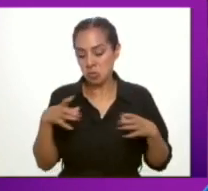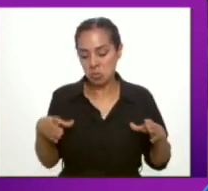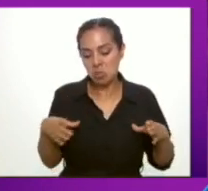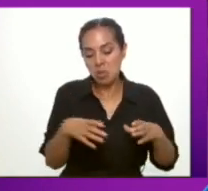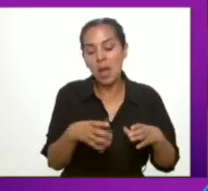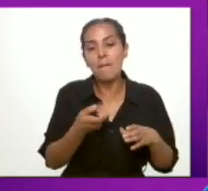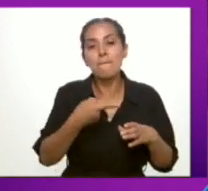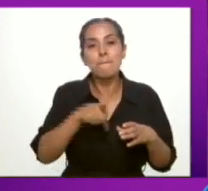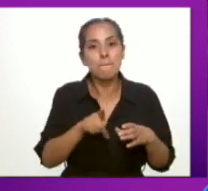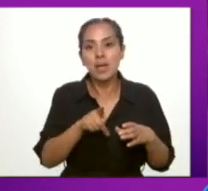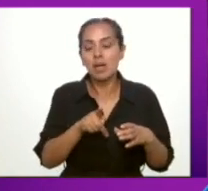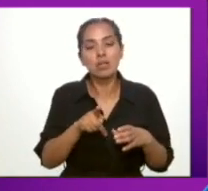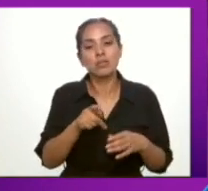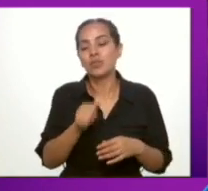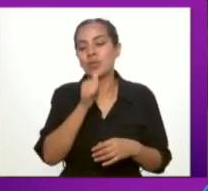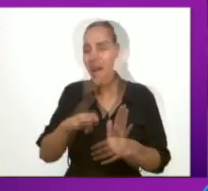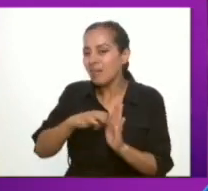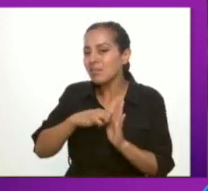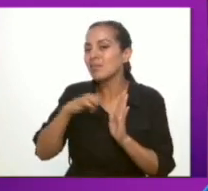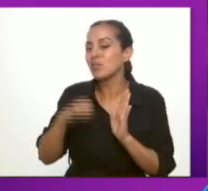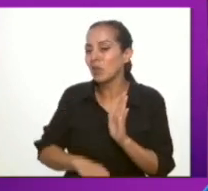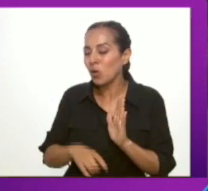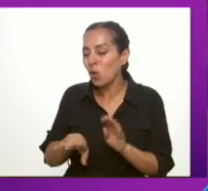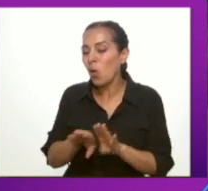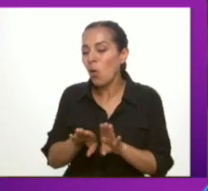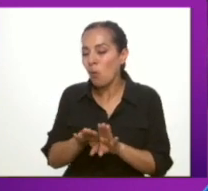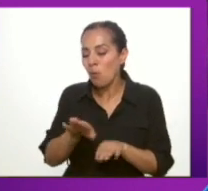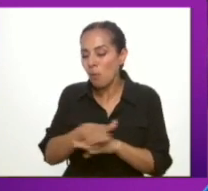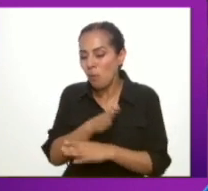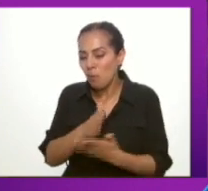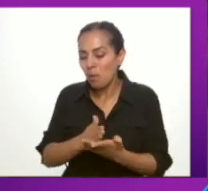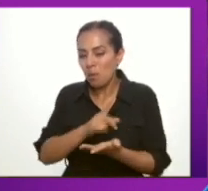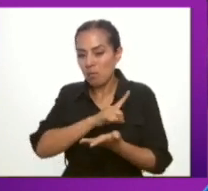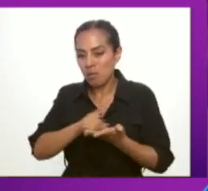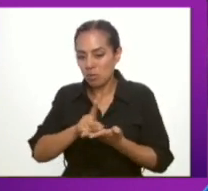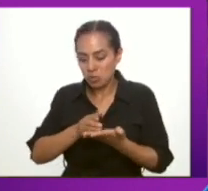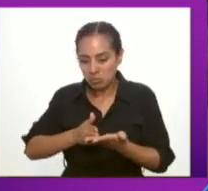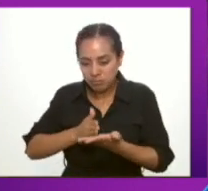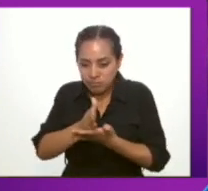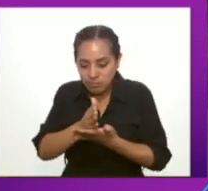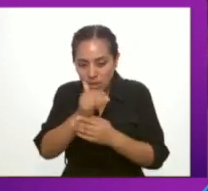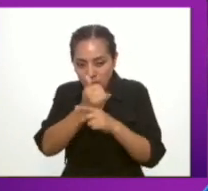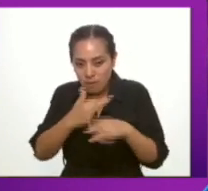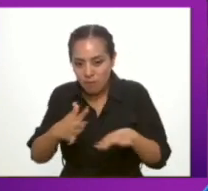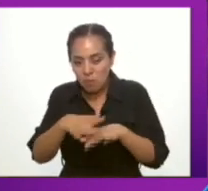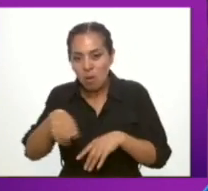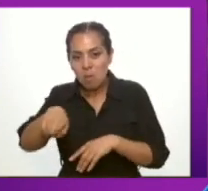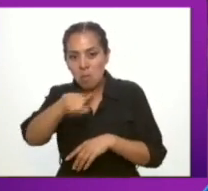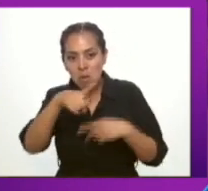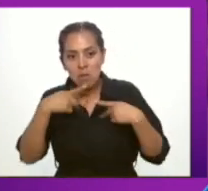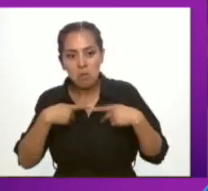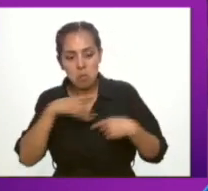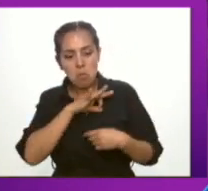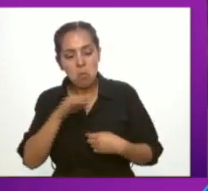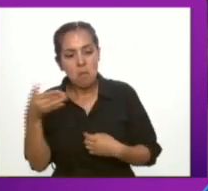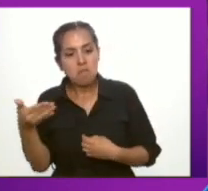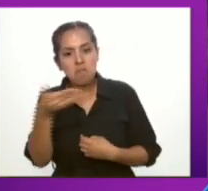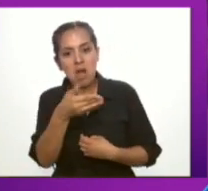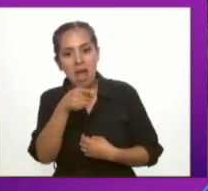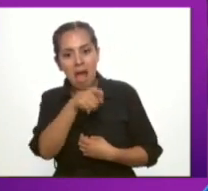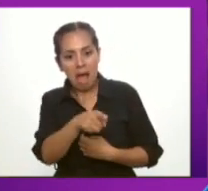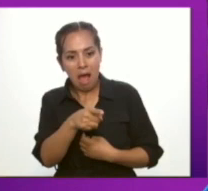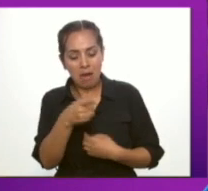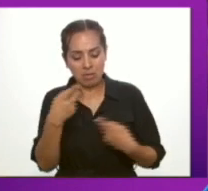tiene el reconocimiento institucional a través del derecho de acceso a la información las personas pueden Solicitar a los